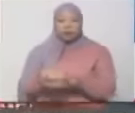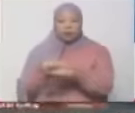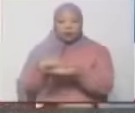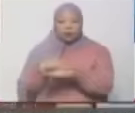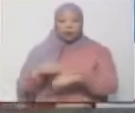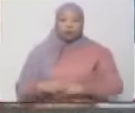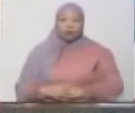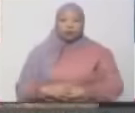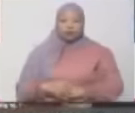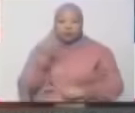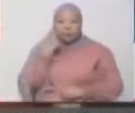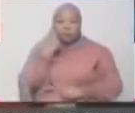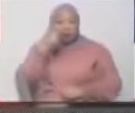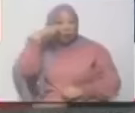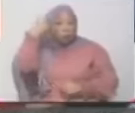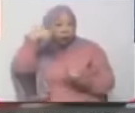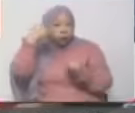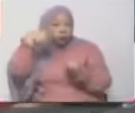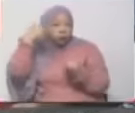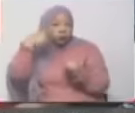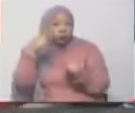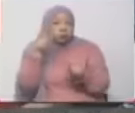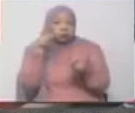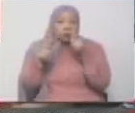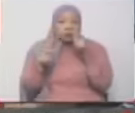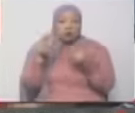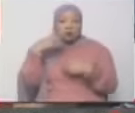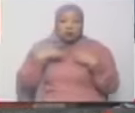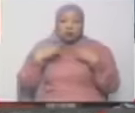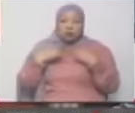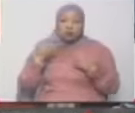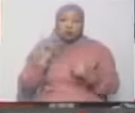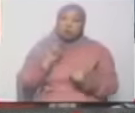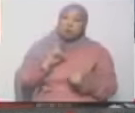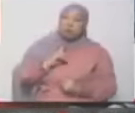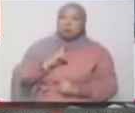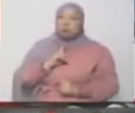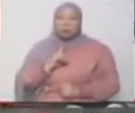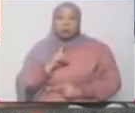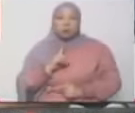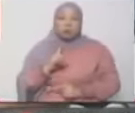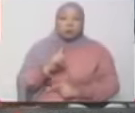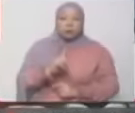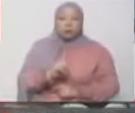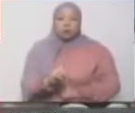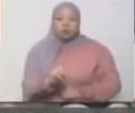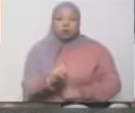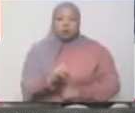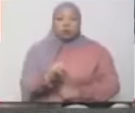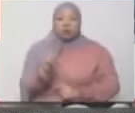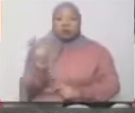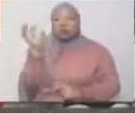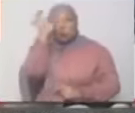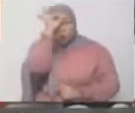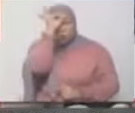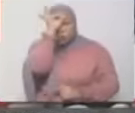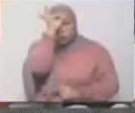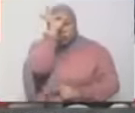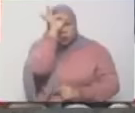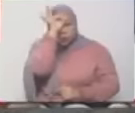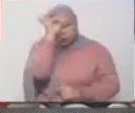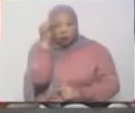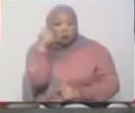tanquilla. Y un tipo ahí que parece un indigente, está parado así, no sabe que lo estaban grabando. Como ahora hay